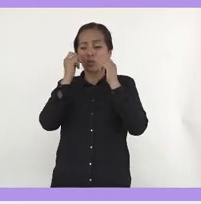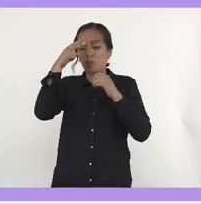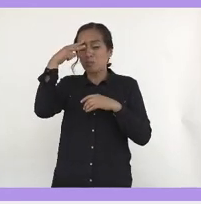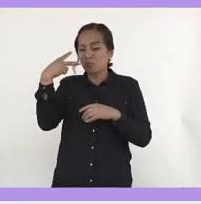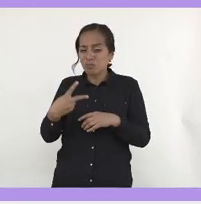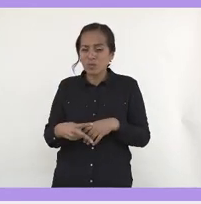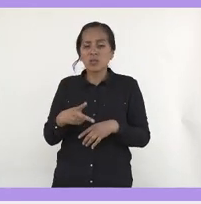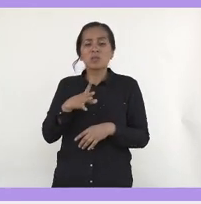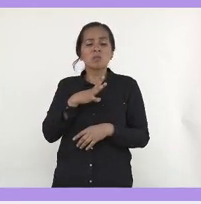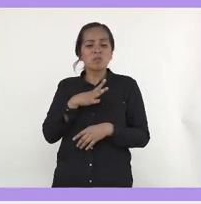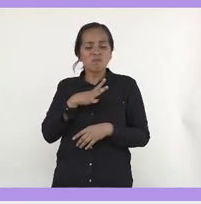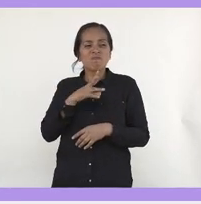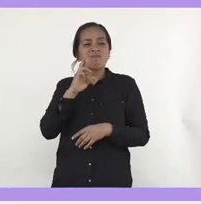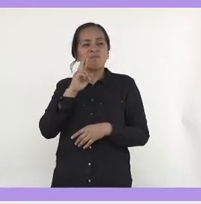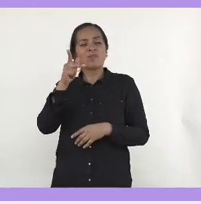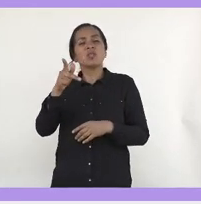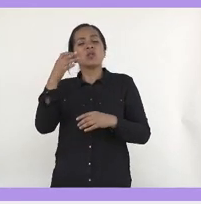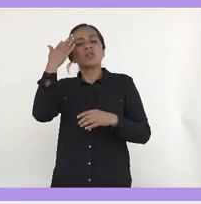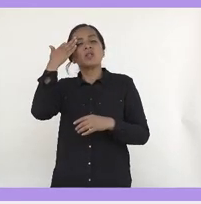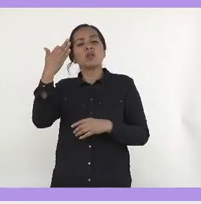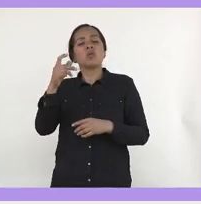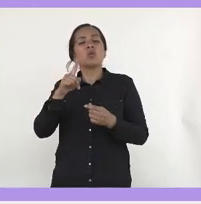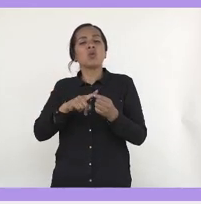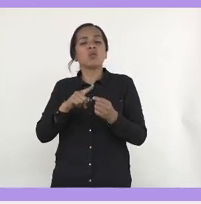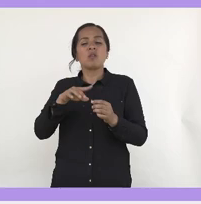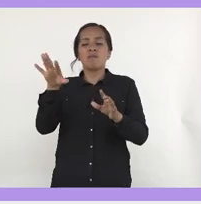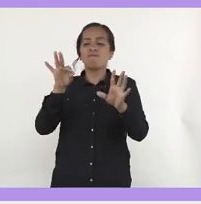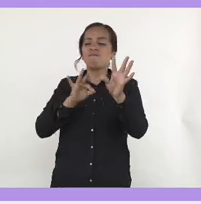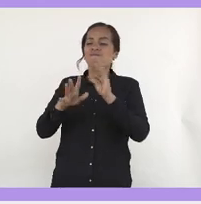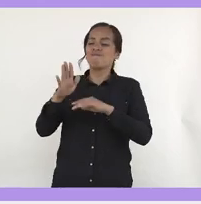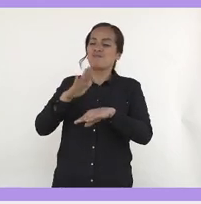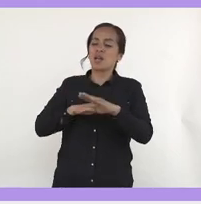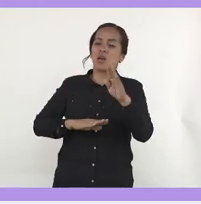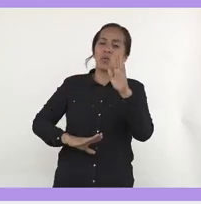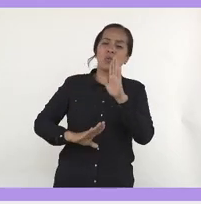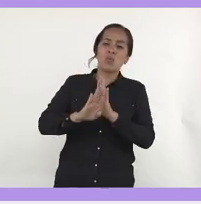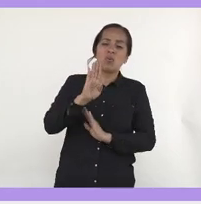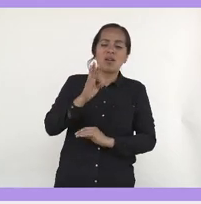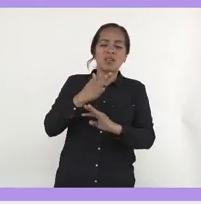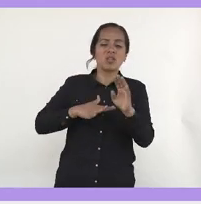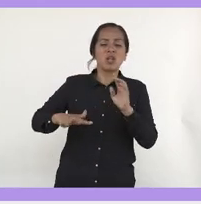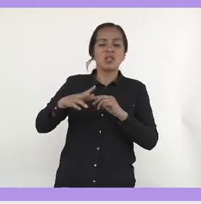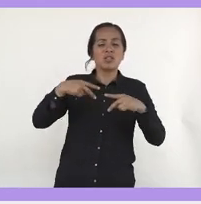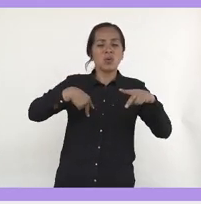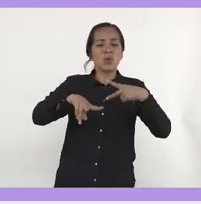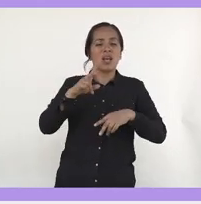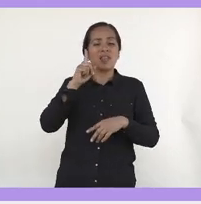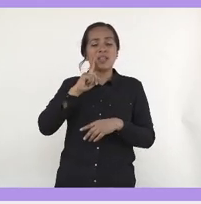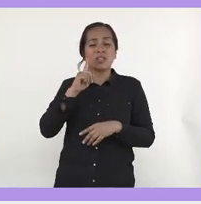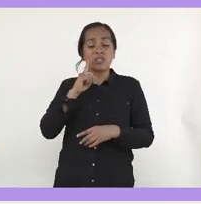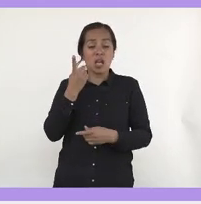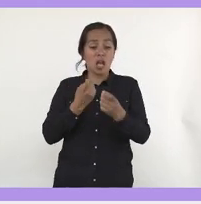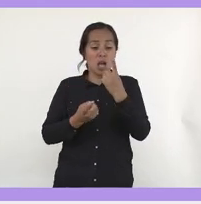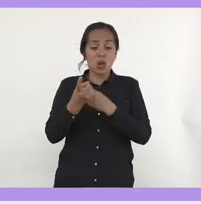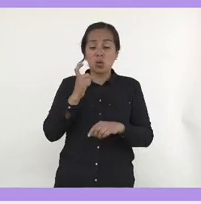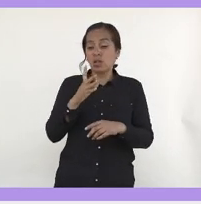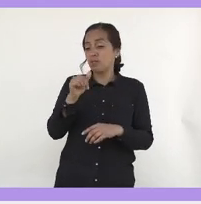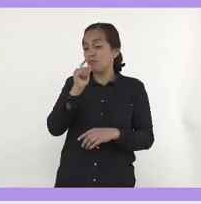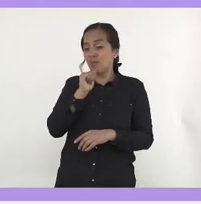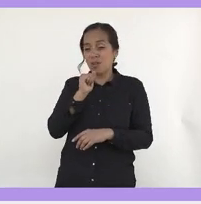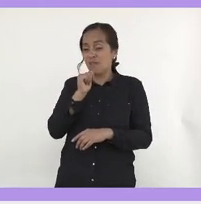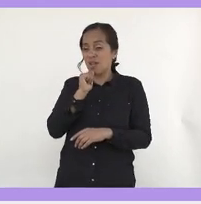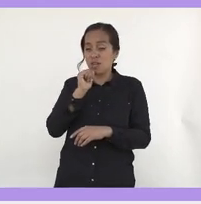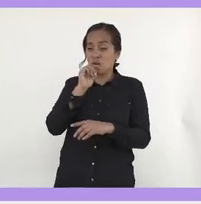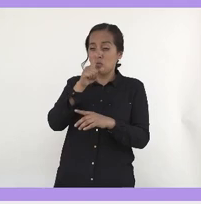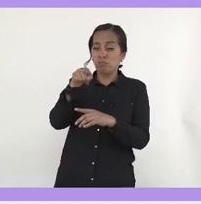está en uno de los mejores momentos En donde podemos sacar todo este potencial de estas jugadoras que a lo mejor algunas no hemos descubierto no pero que